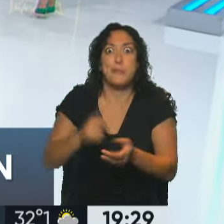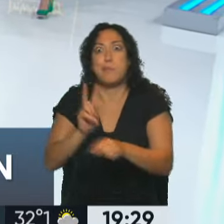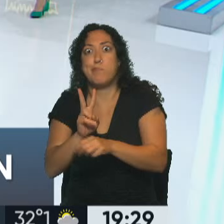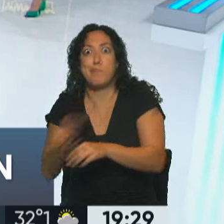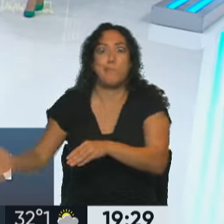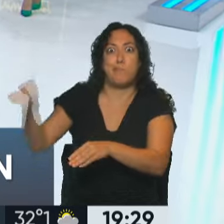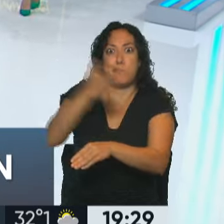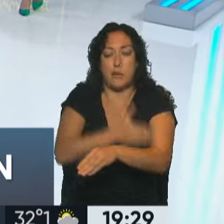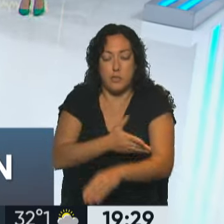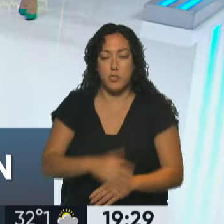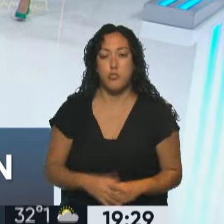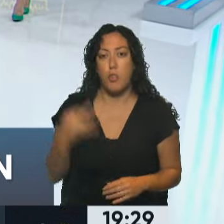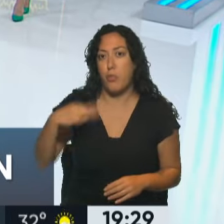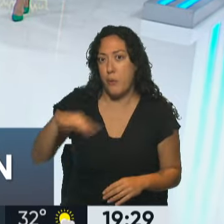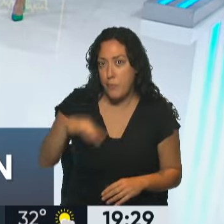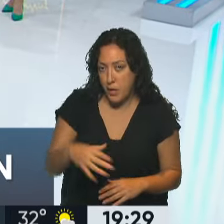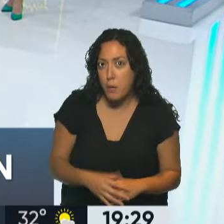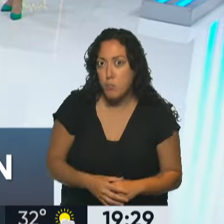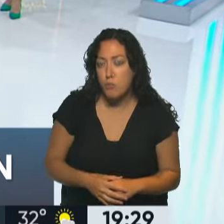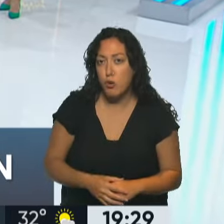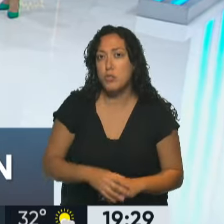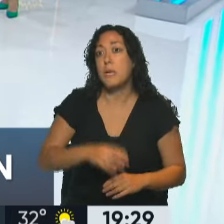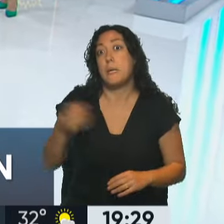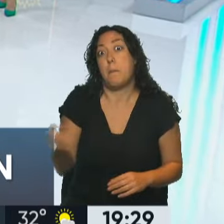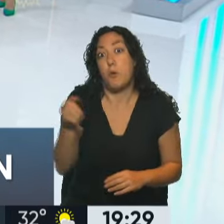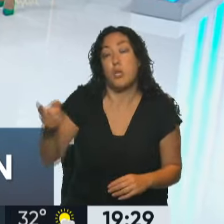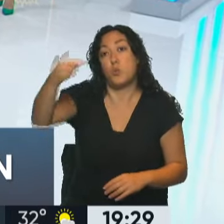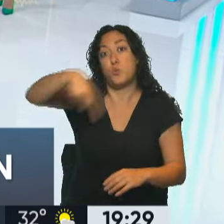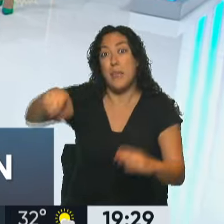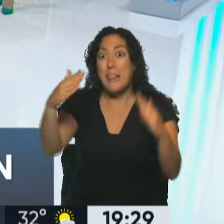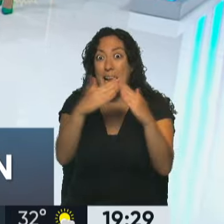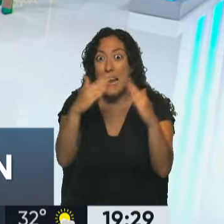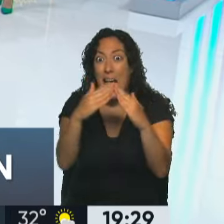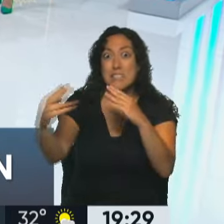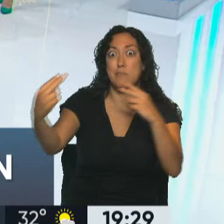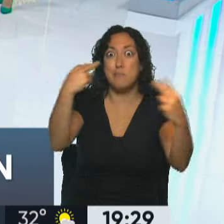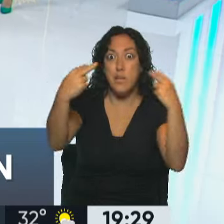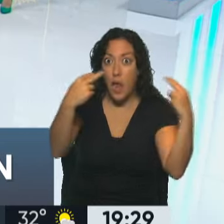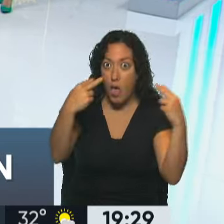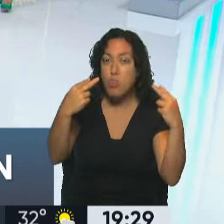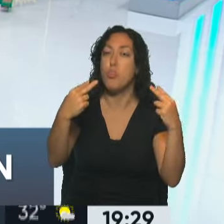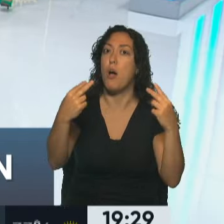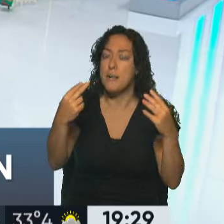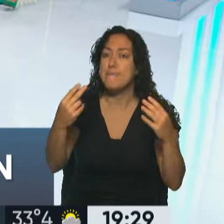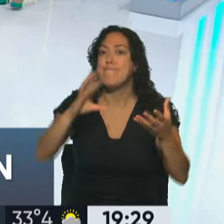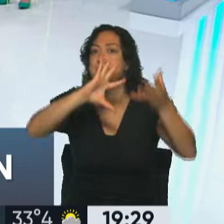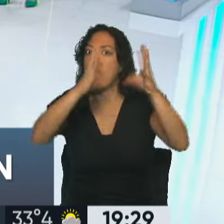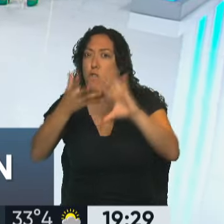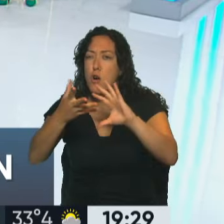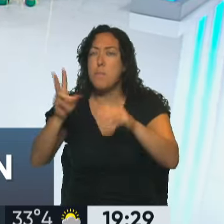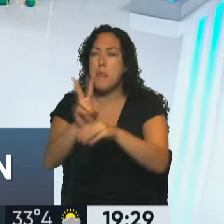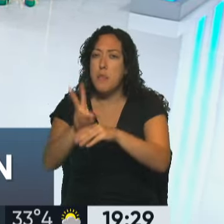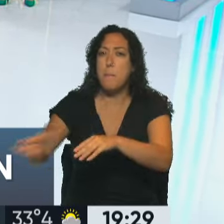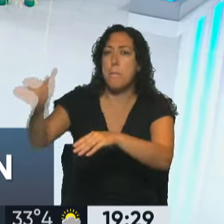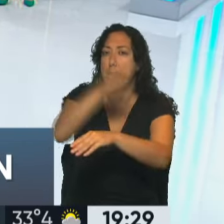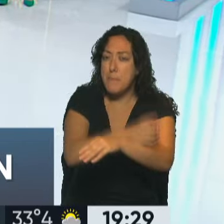que prevenir y cuando hablamos de prevención es importante que vos que estás en su casa usted que está en su casa sepa las maneras por más que